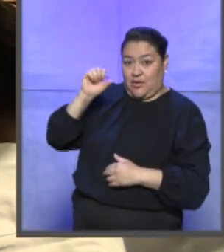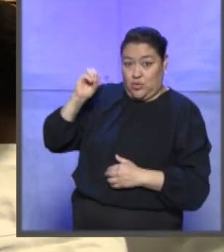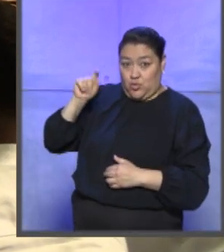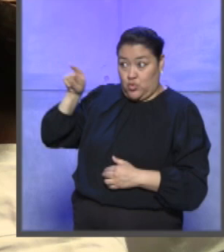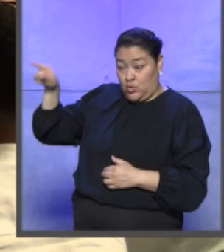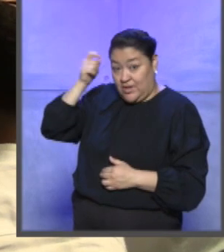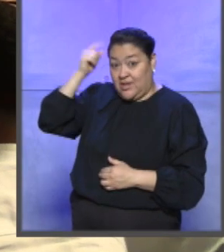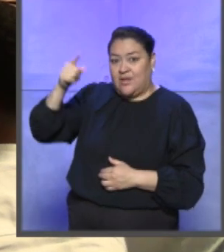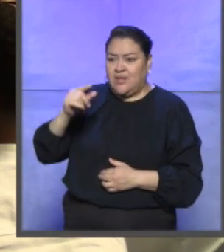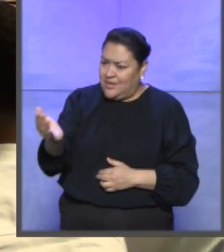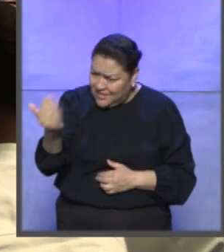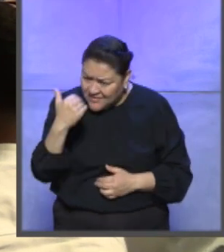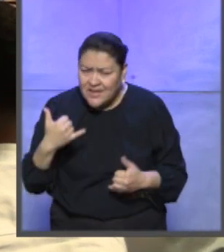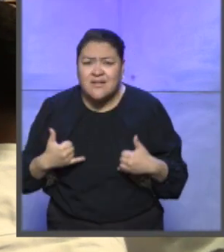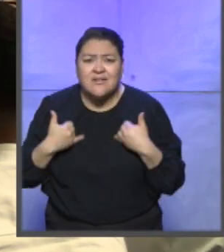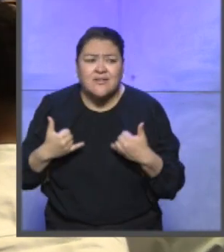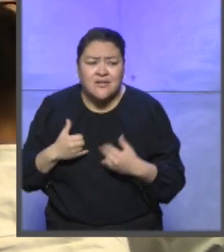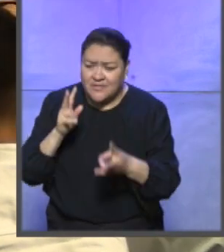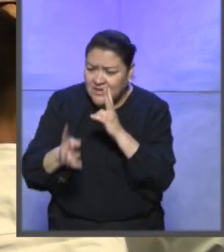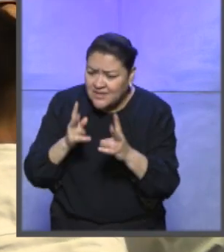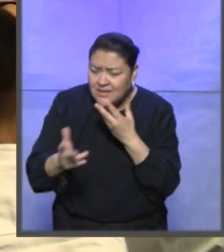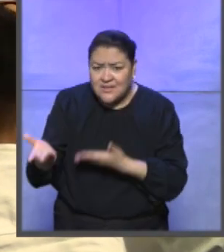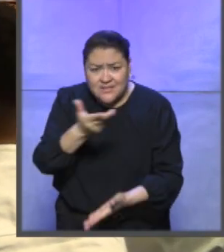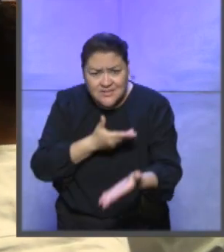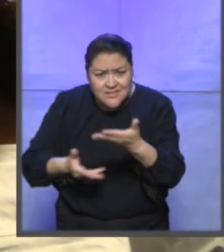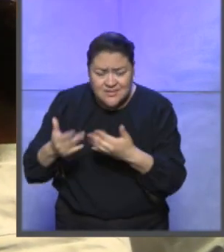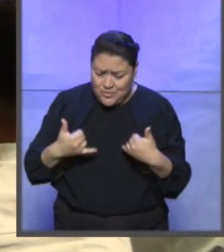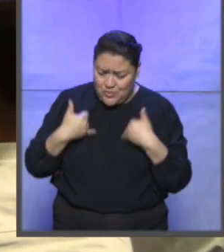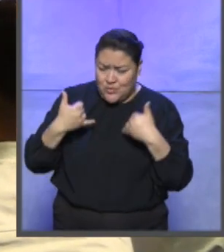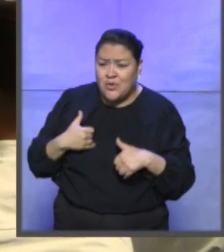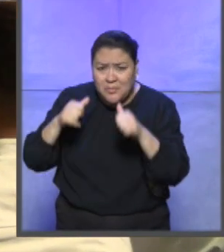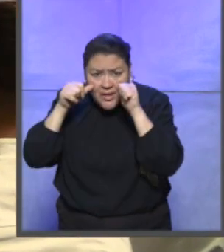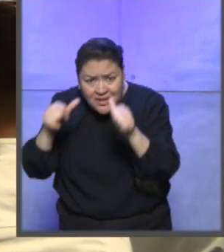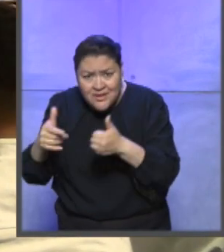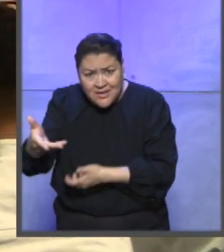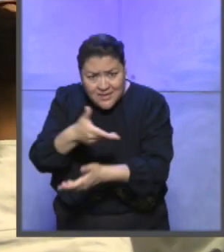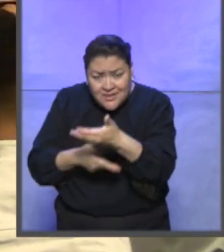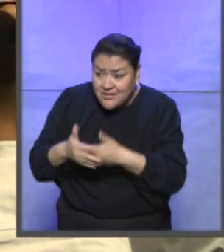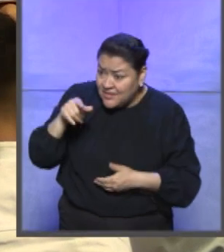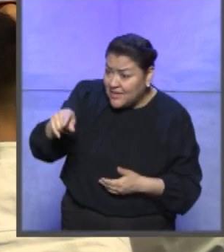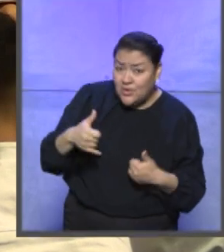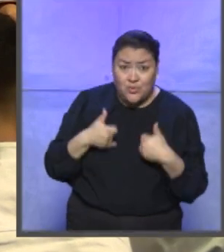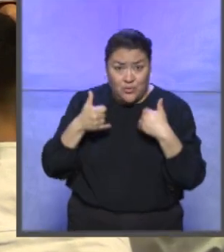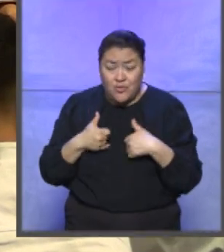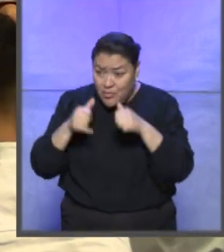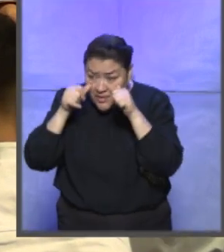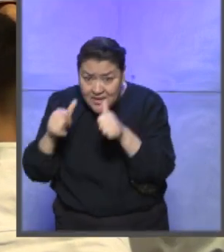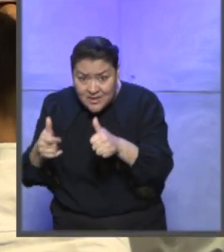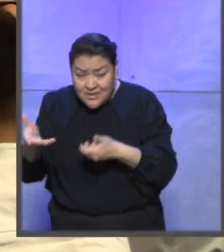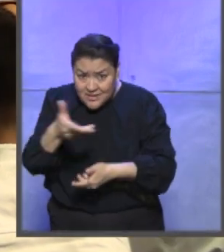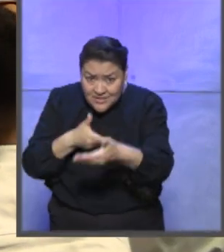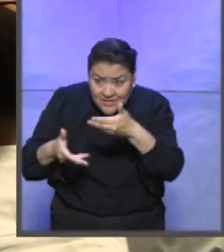ha impulsado, es precisamente decir, abramos los espacios para los jóvenes, escuchemos a los jóvenes, que los jóvenes dialoguen, que